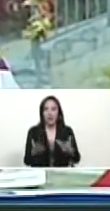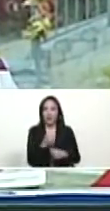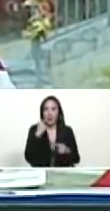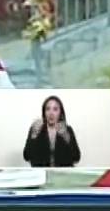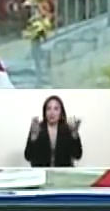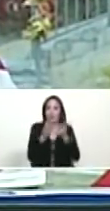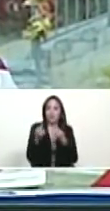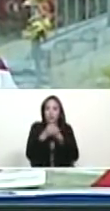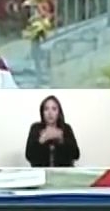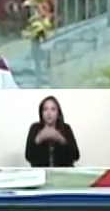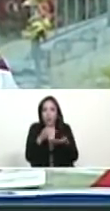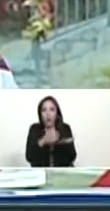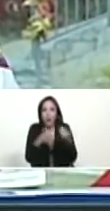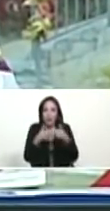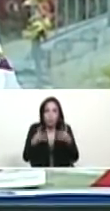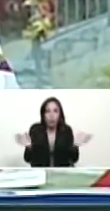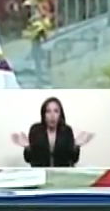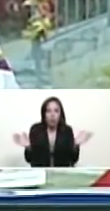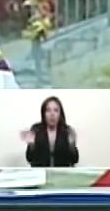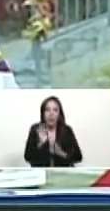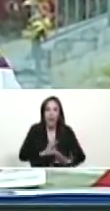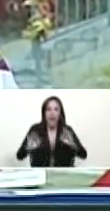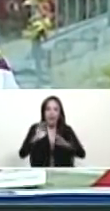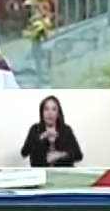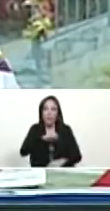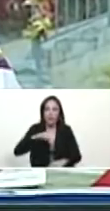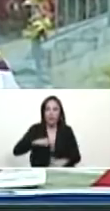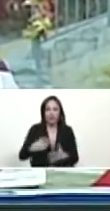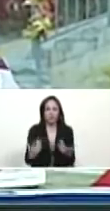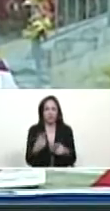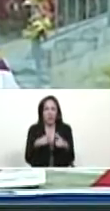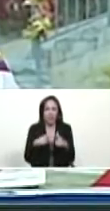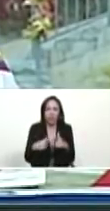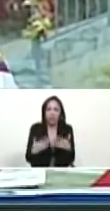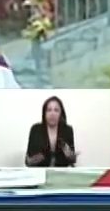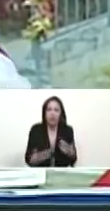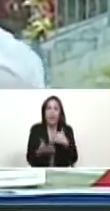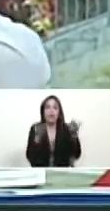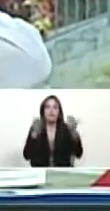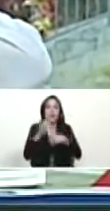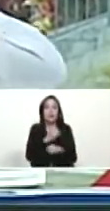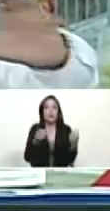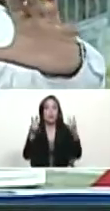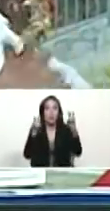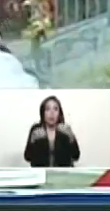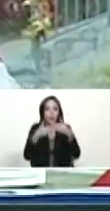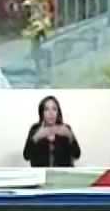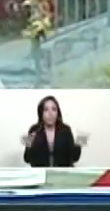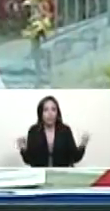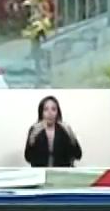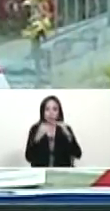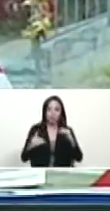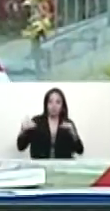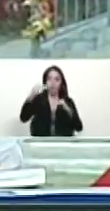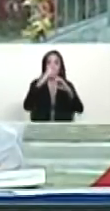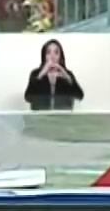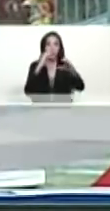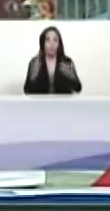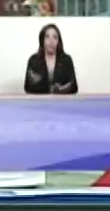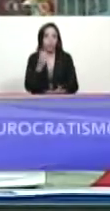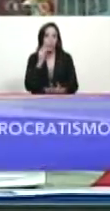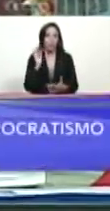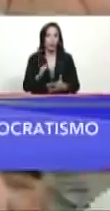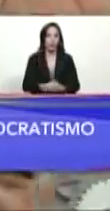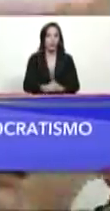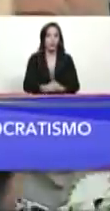servicio público. Entonces tenemos que montar un nuevo servicio público a todo nivel del transporte.